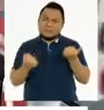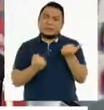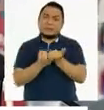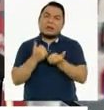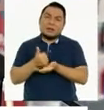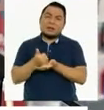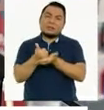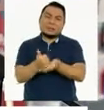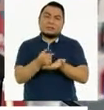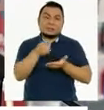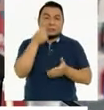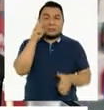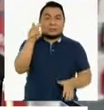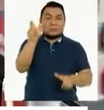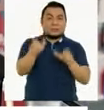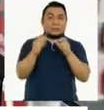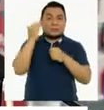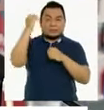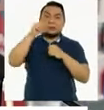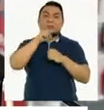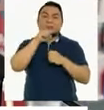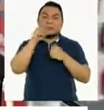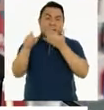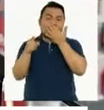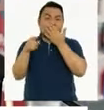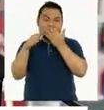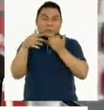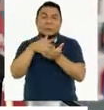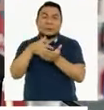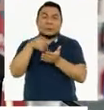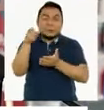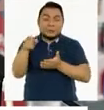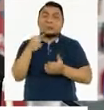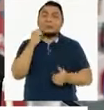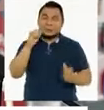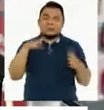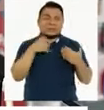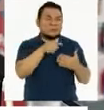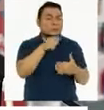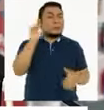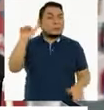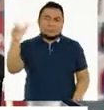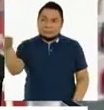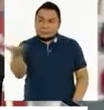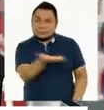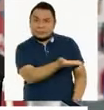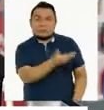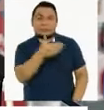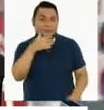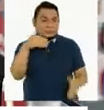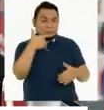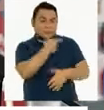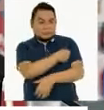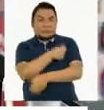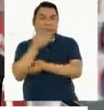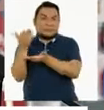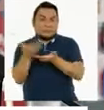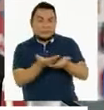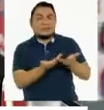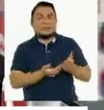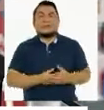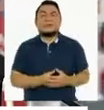y ayuden a que las personas adultos mayores, estas personas vulnerables, puedan acercarse a un centro de